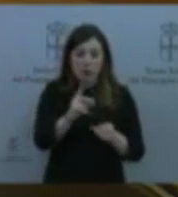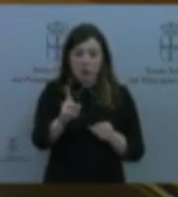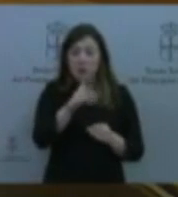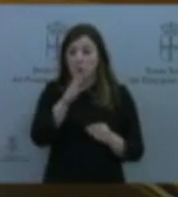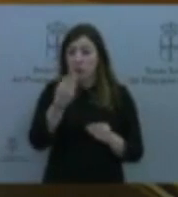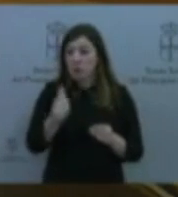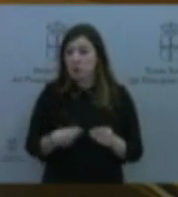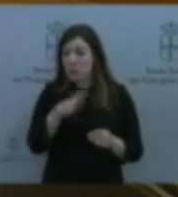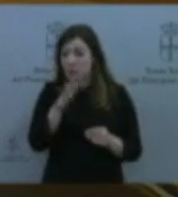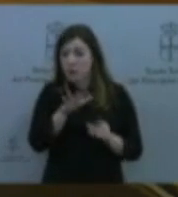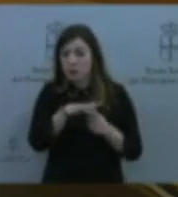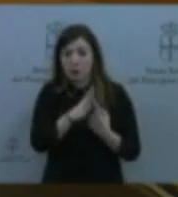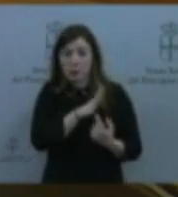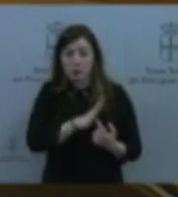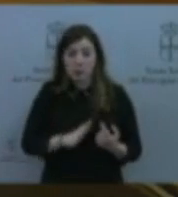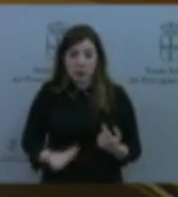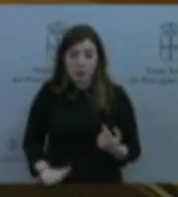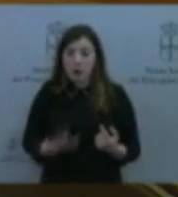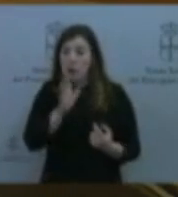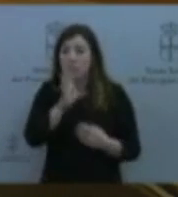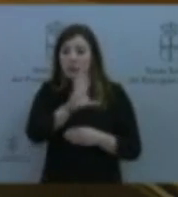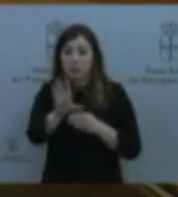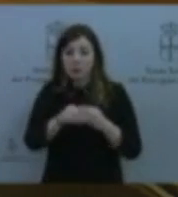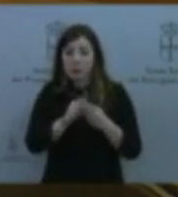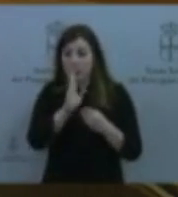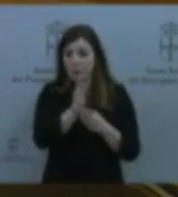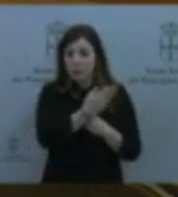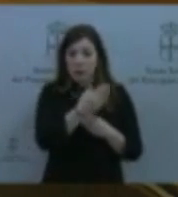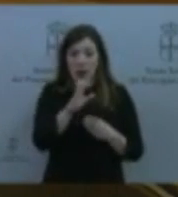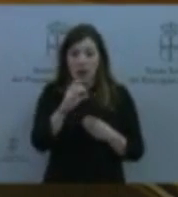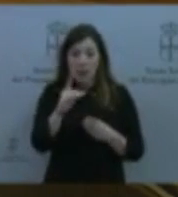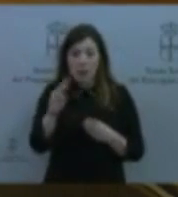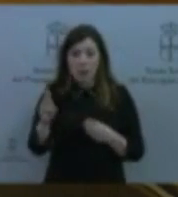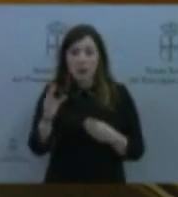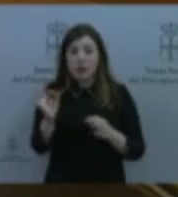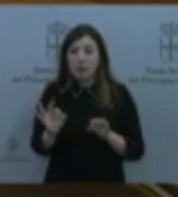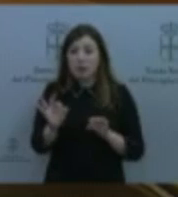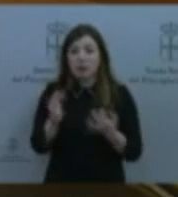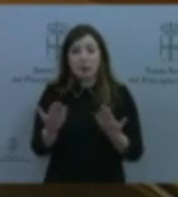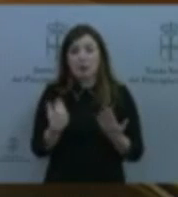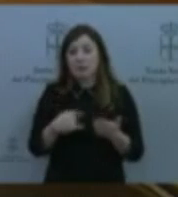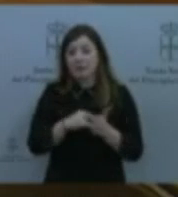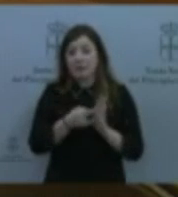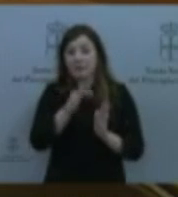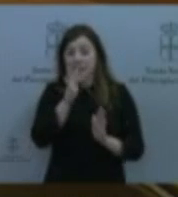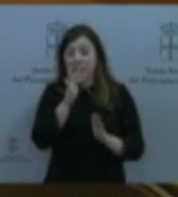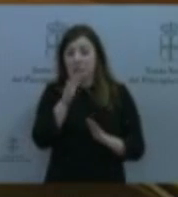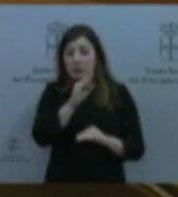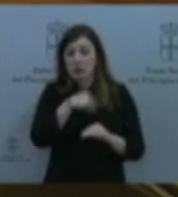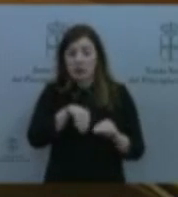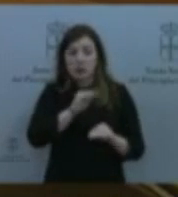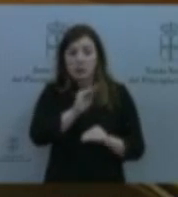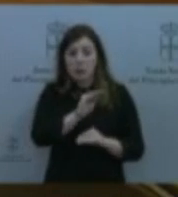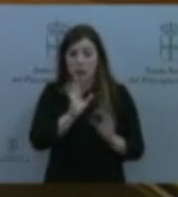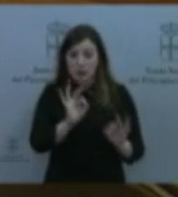disposición transitoria del EPEP que no acaba de resolverse, por esto era por lo que preguntábamos, y sabemos que no depende directamente de